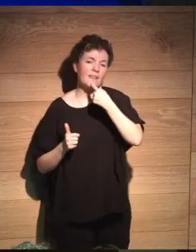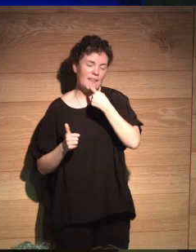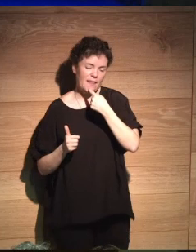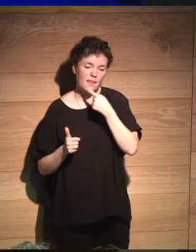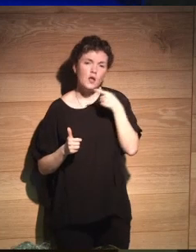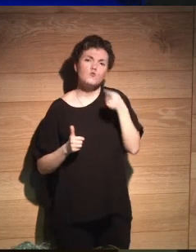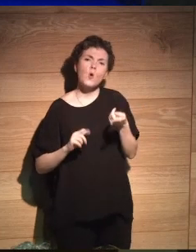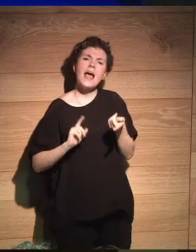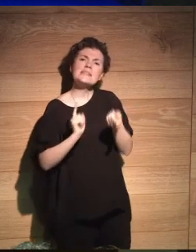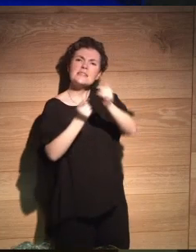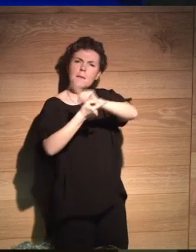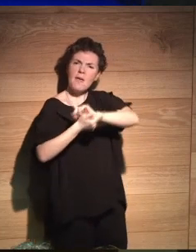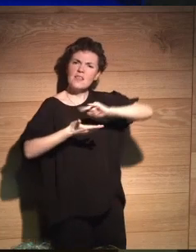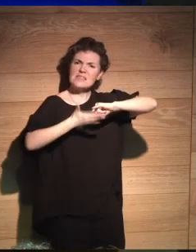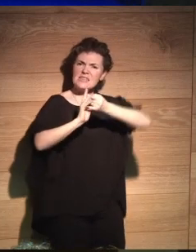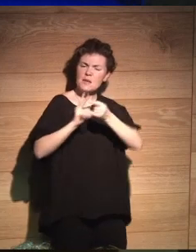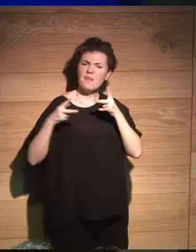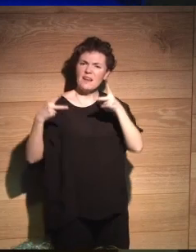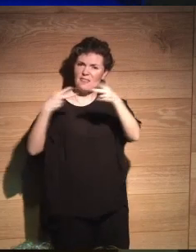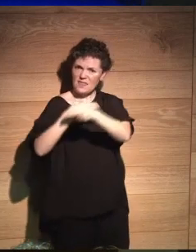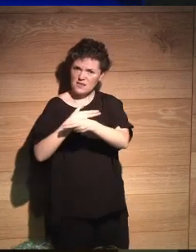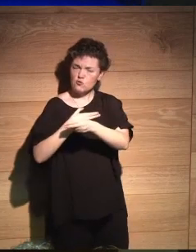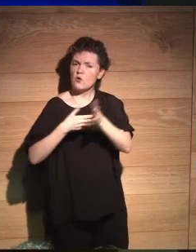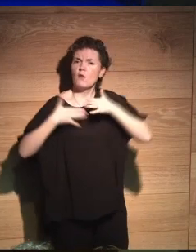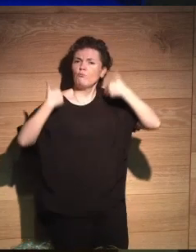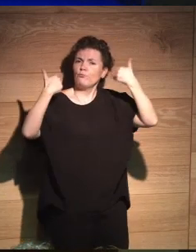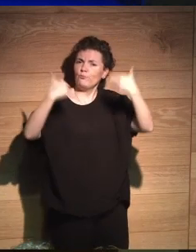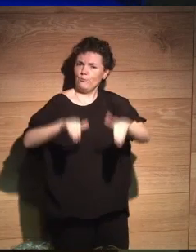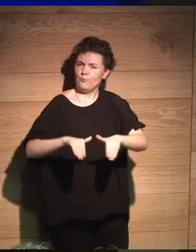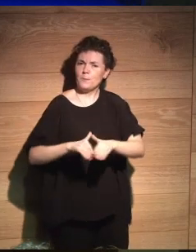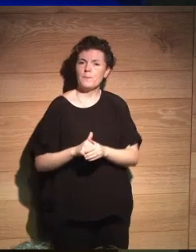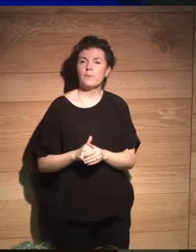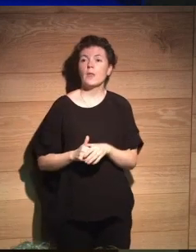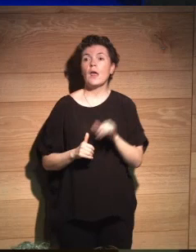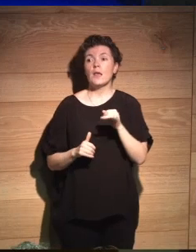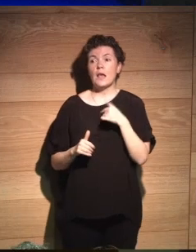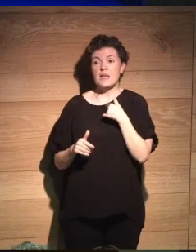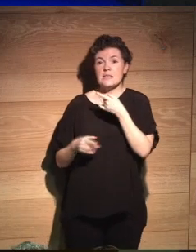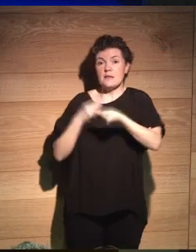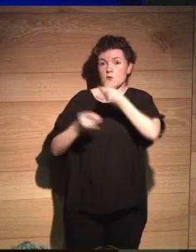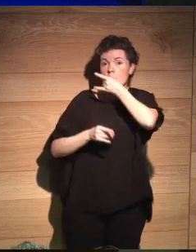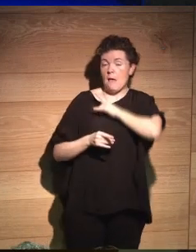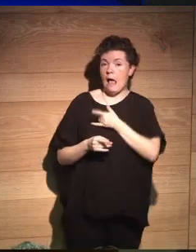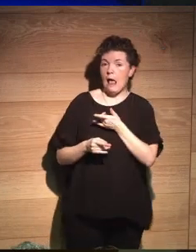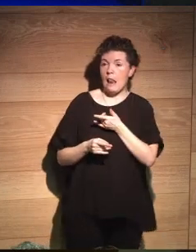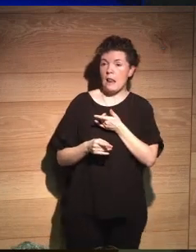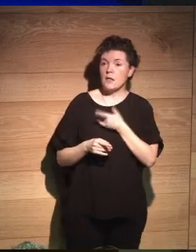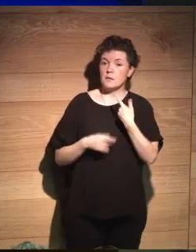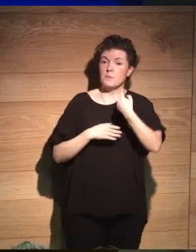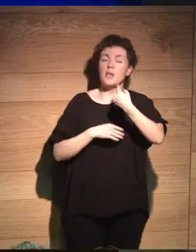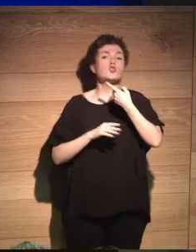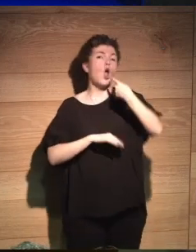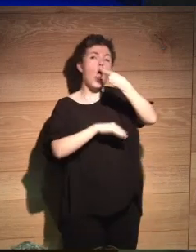¿Has cambiado el sistema de la censura arbitrariamente? Ilse, estaba mal hecho. Son las